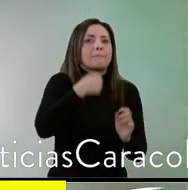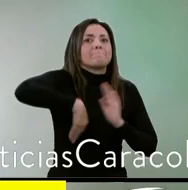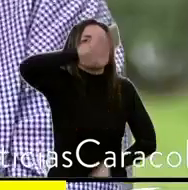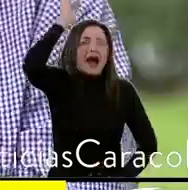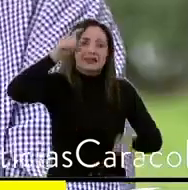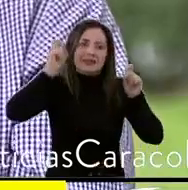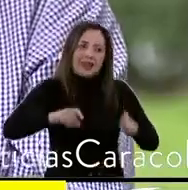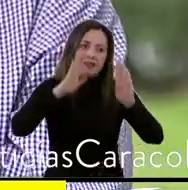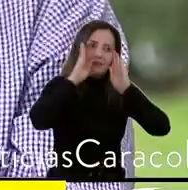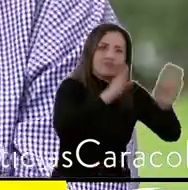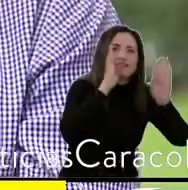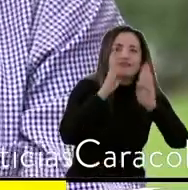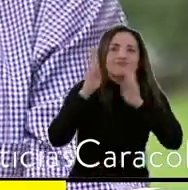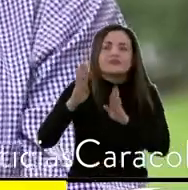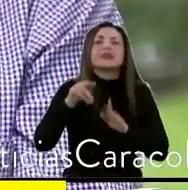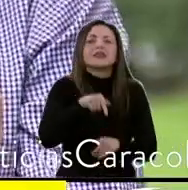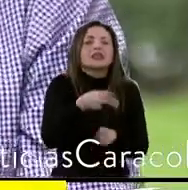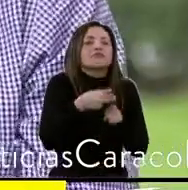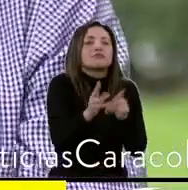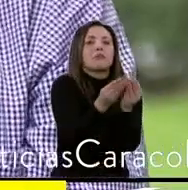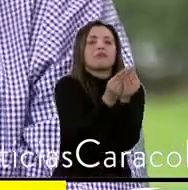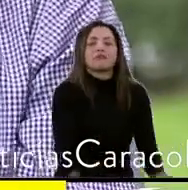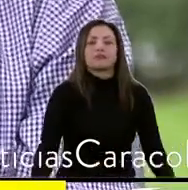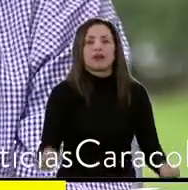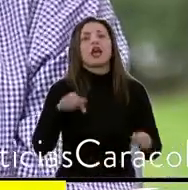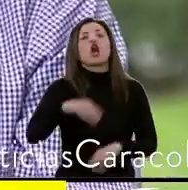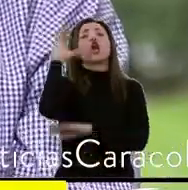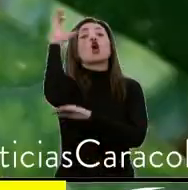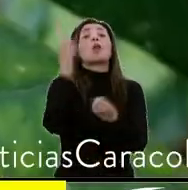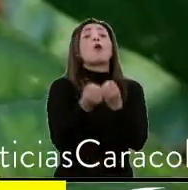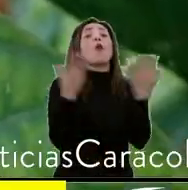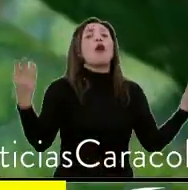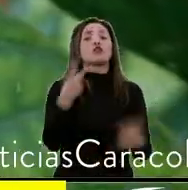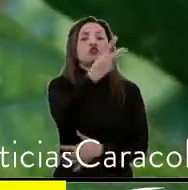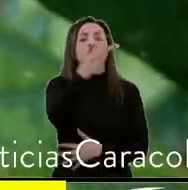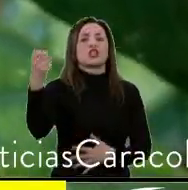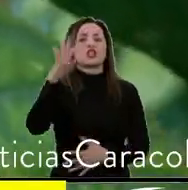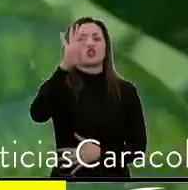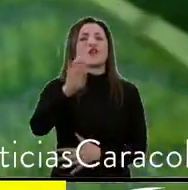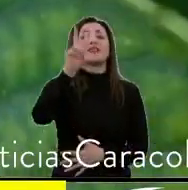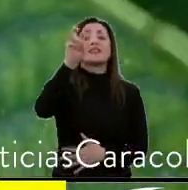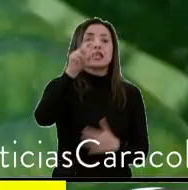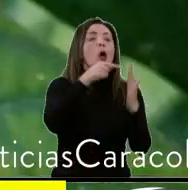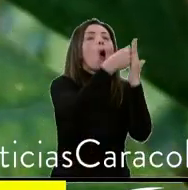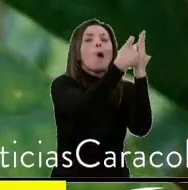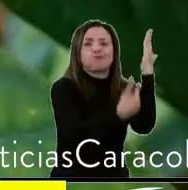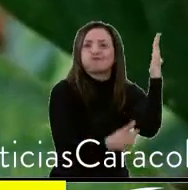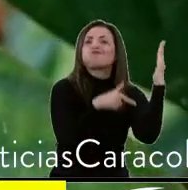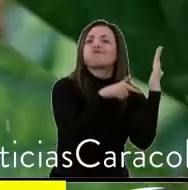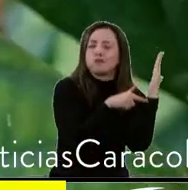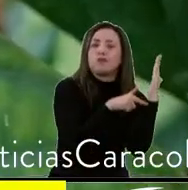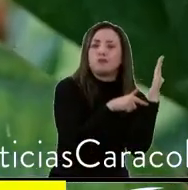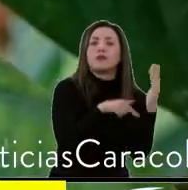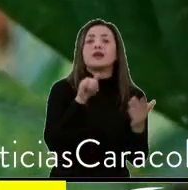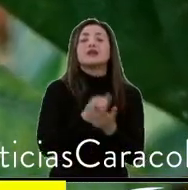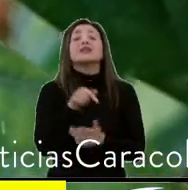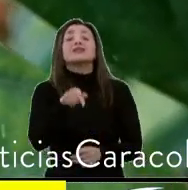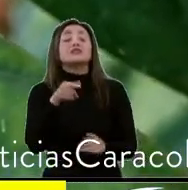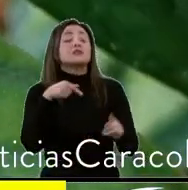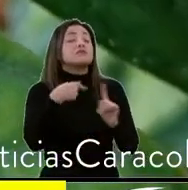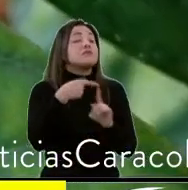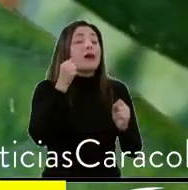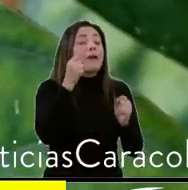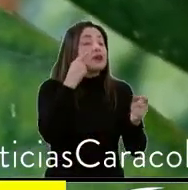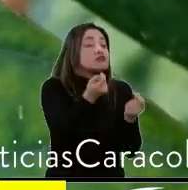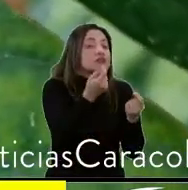atención, que está más cercana a la extinción. Y para Colombia tenemos 297 especies. Para amenazadas tenemos 541 especies